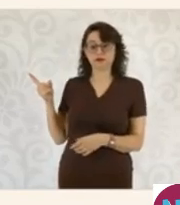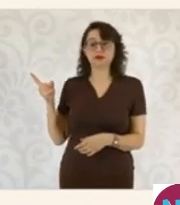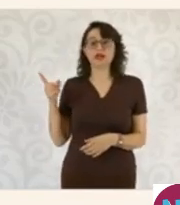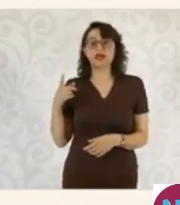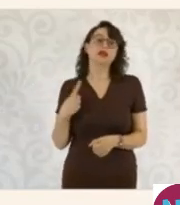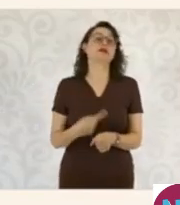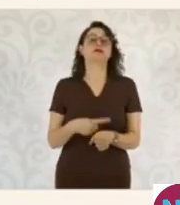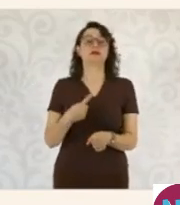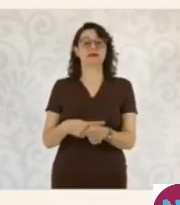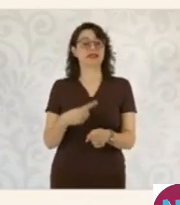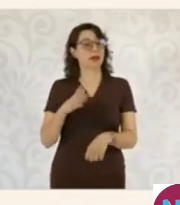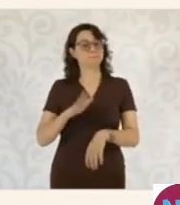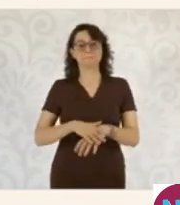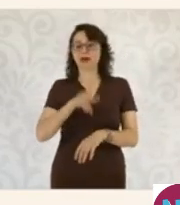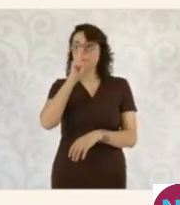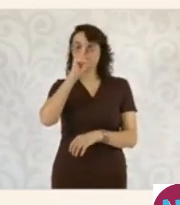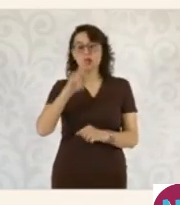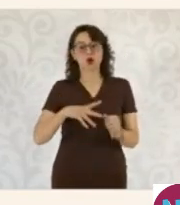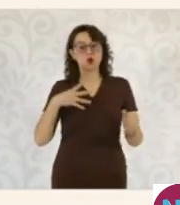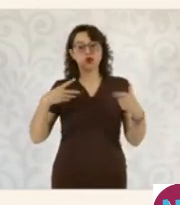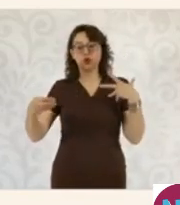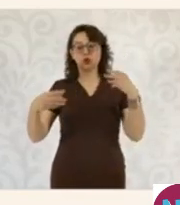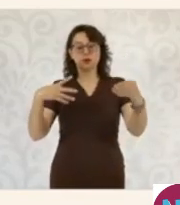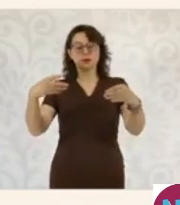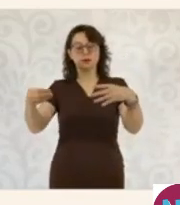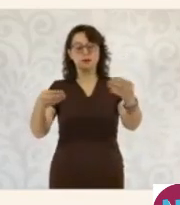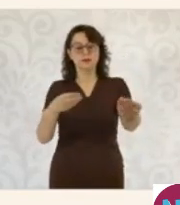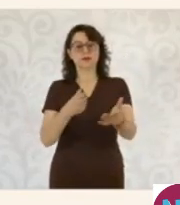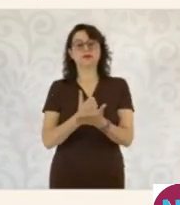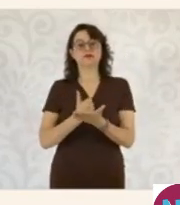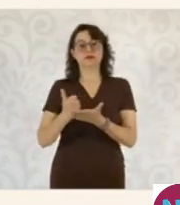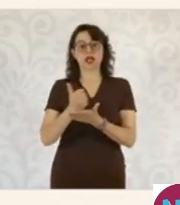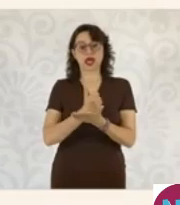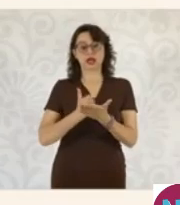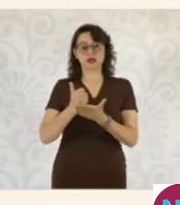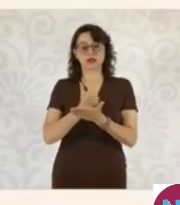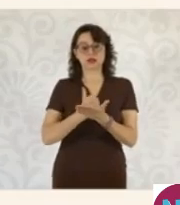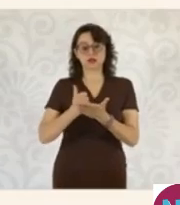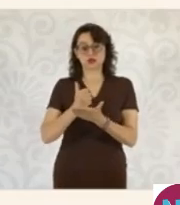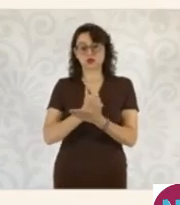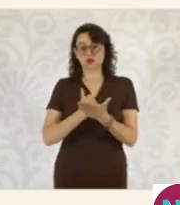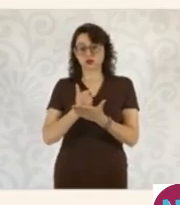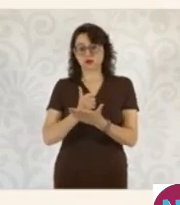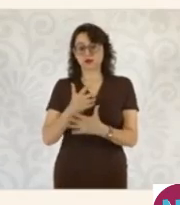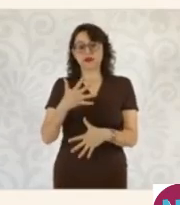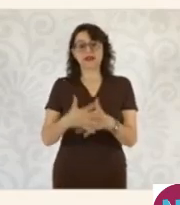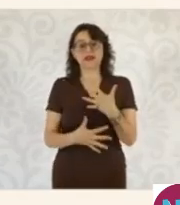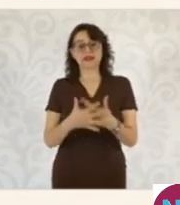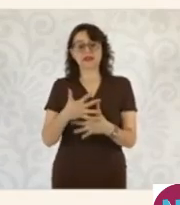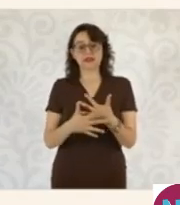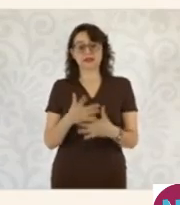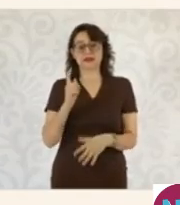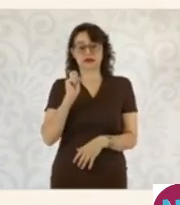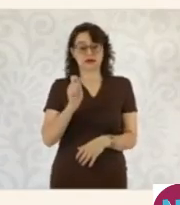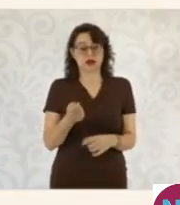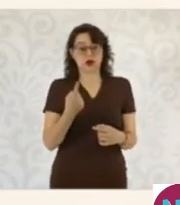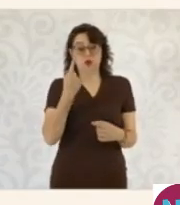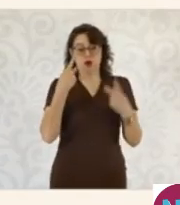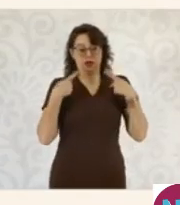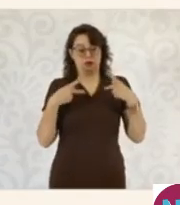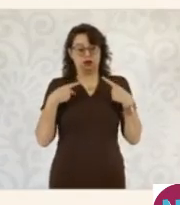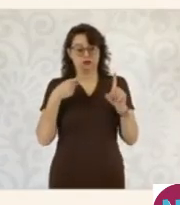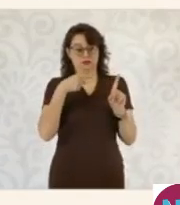contagiosa. En azul se encuentra la barra que señala el número 15, quiere decir que por cada persona infectada